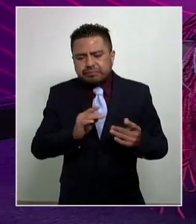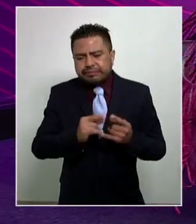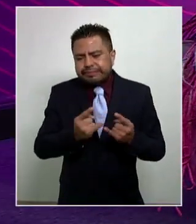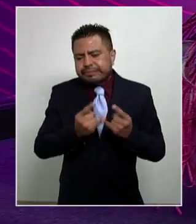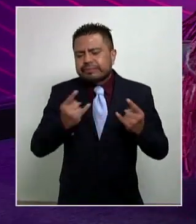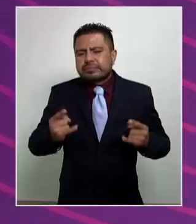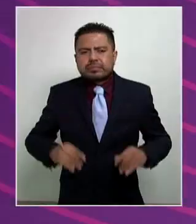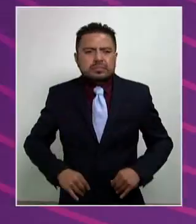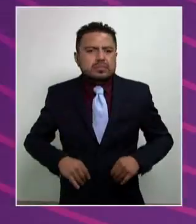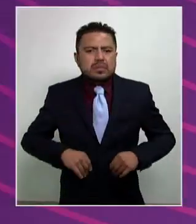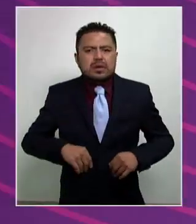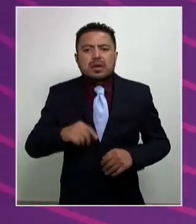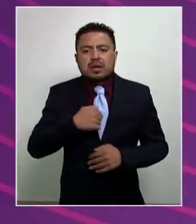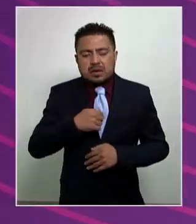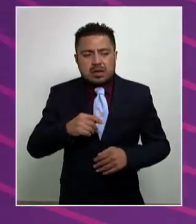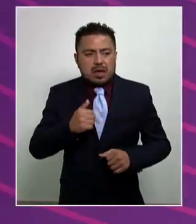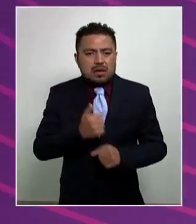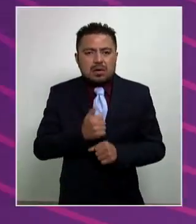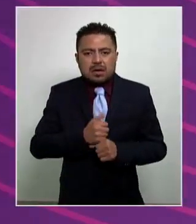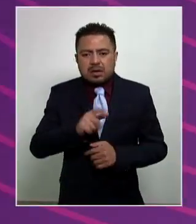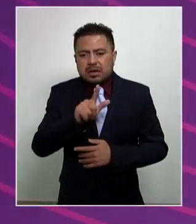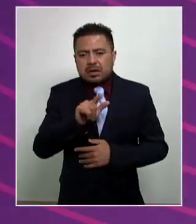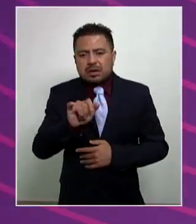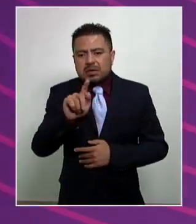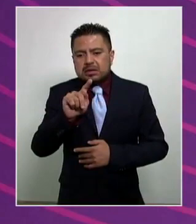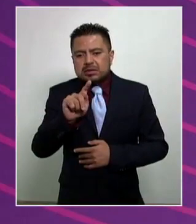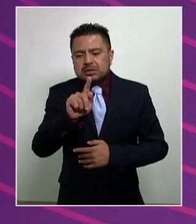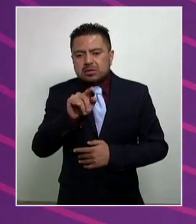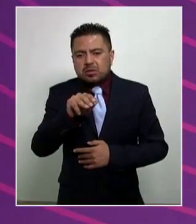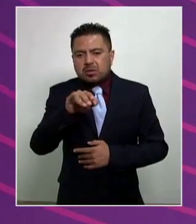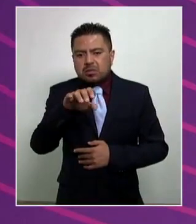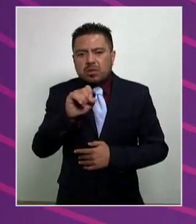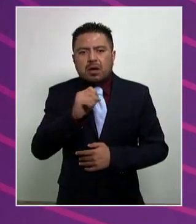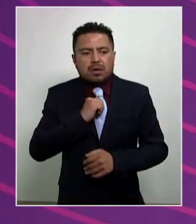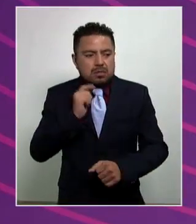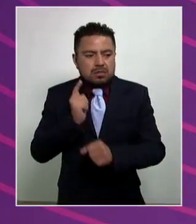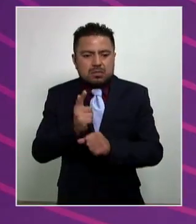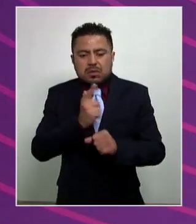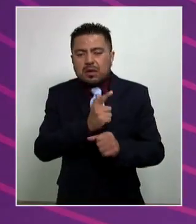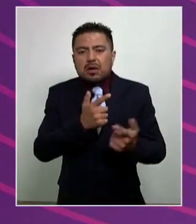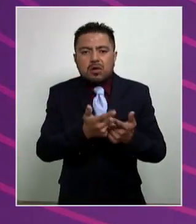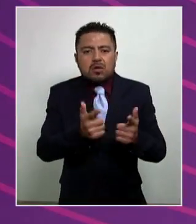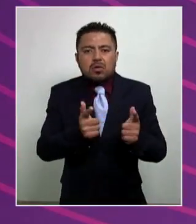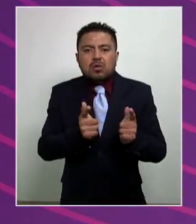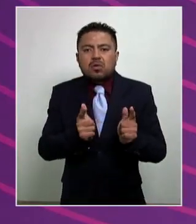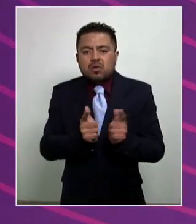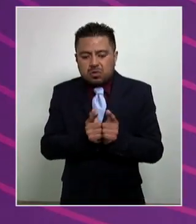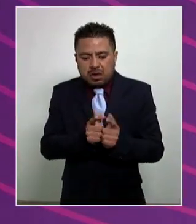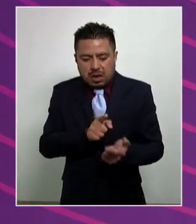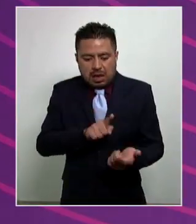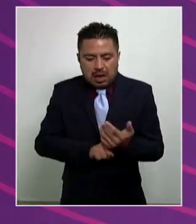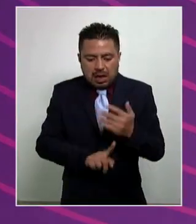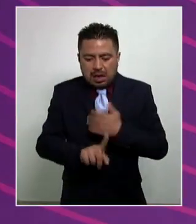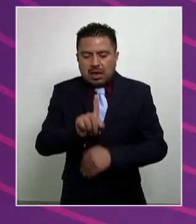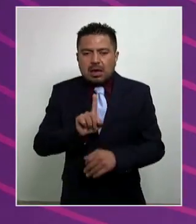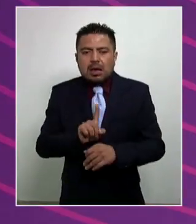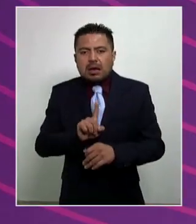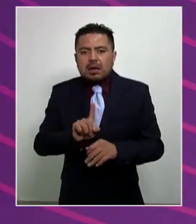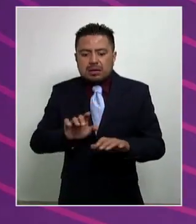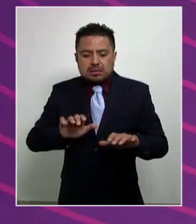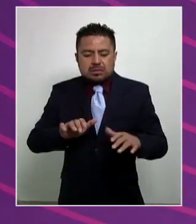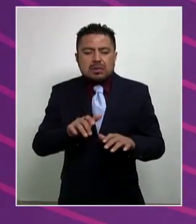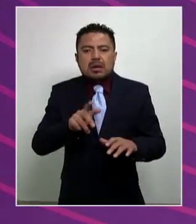Mi abuela, pues, es del Istmo. Entonces empiezo yo a identificar que hay un grupo étnico detrás, y por parte